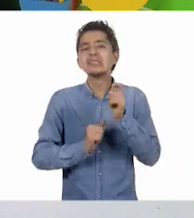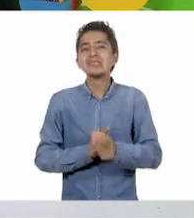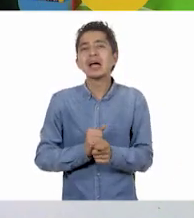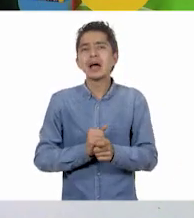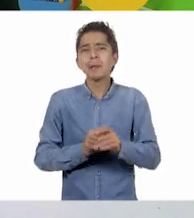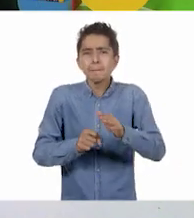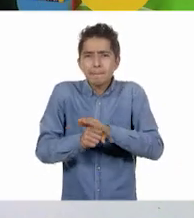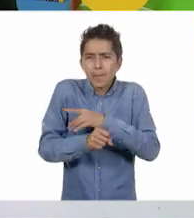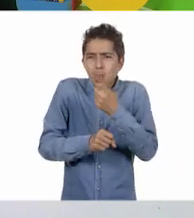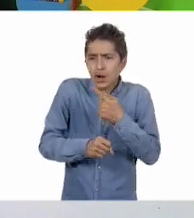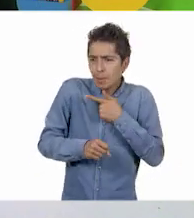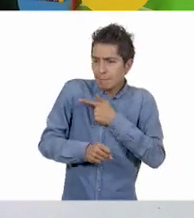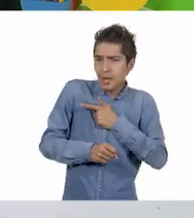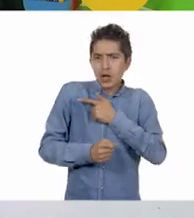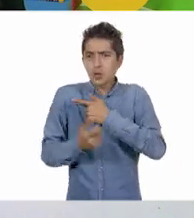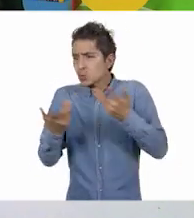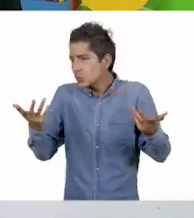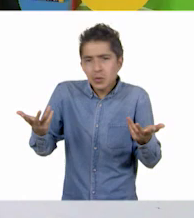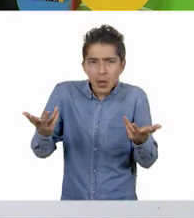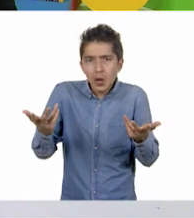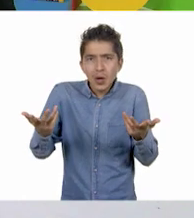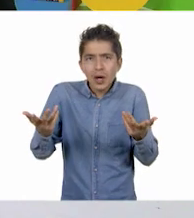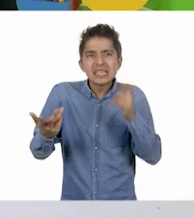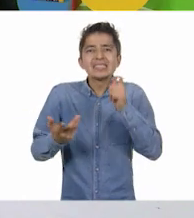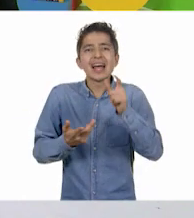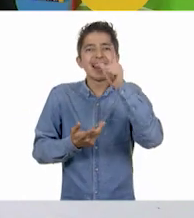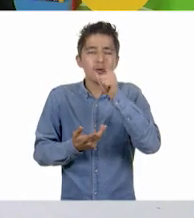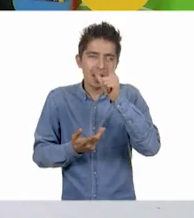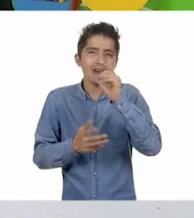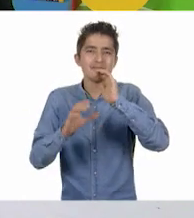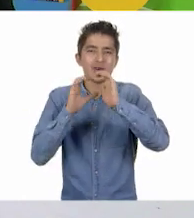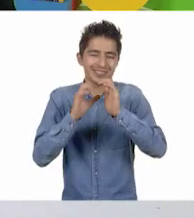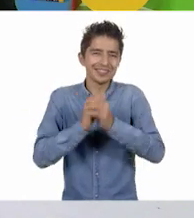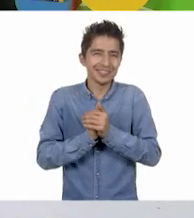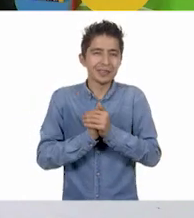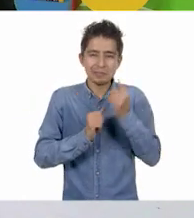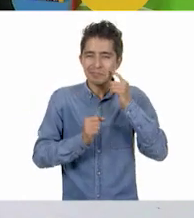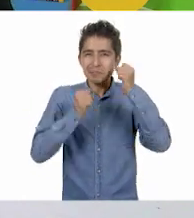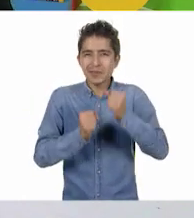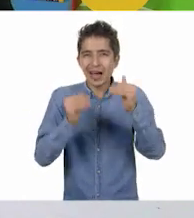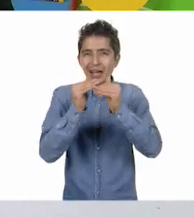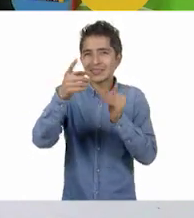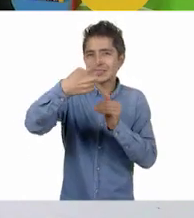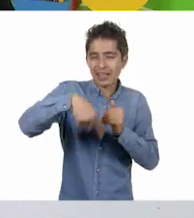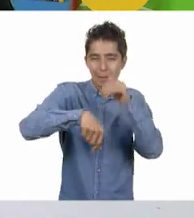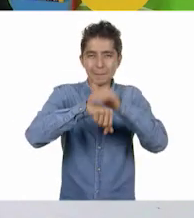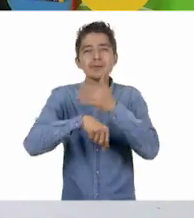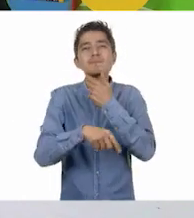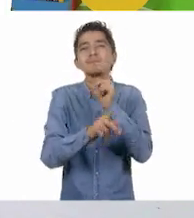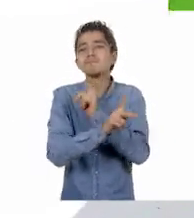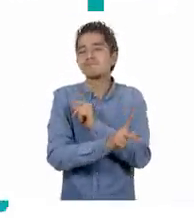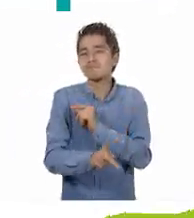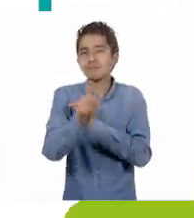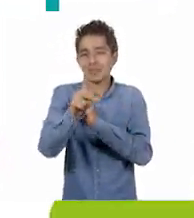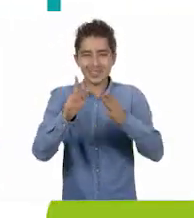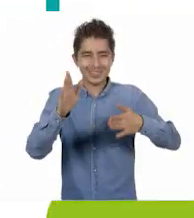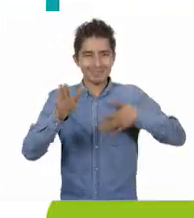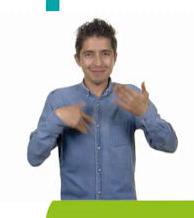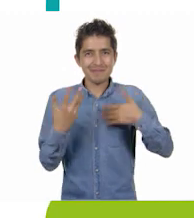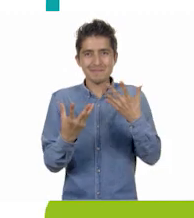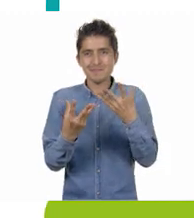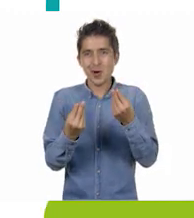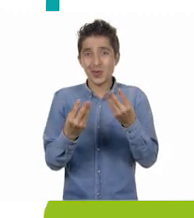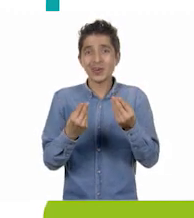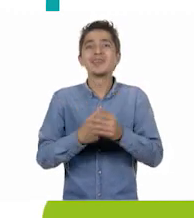¿Por qué me gusta? De lenguaje y comunicación. Estoy segura que allá en casa nuestras amigas y amigos se divirtieron